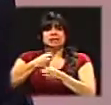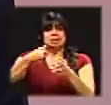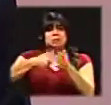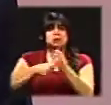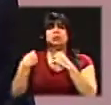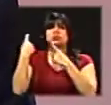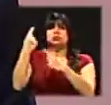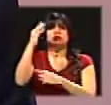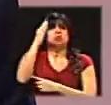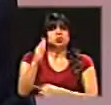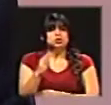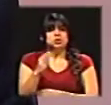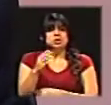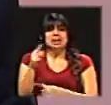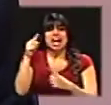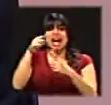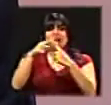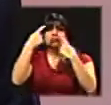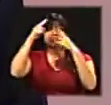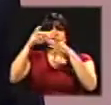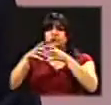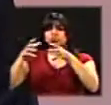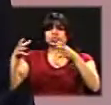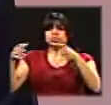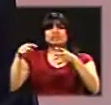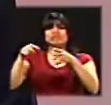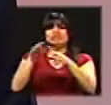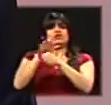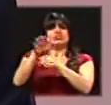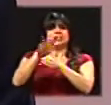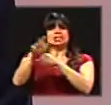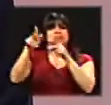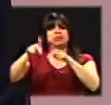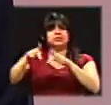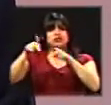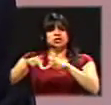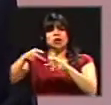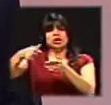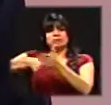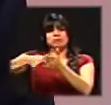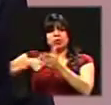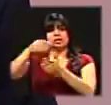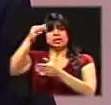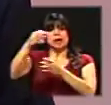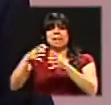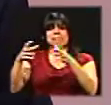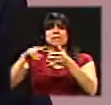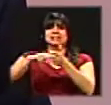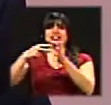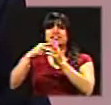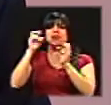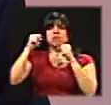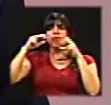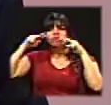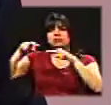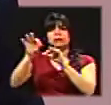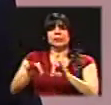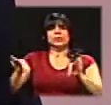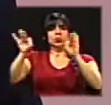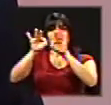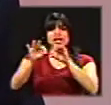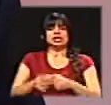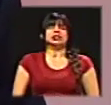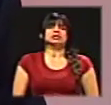digamos, conjuntar ese suficiente caudal electoral para ser significativamente importante. Ahora,